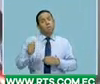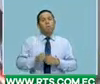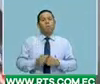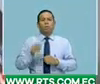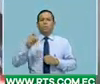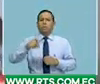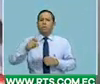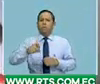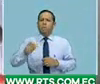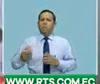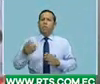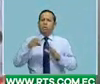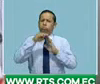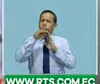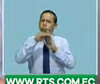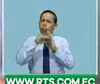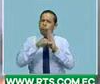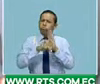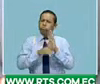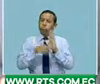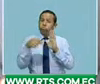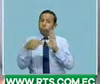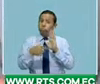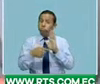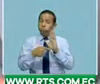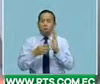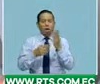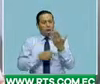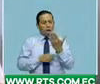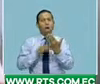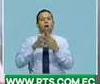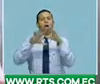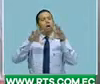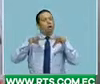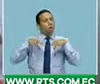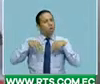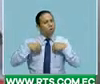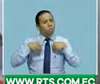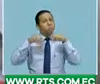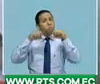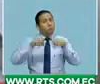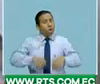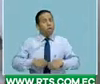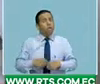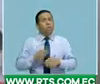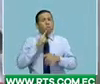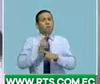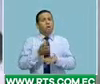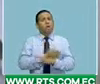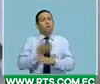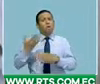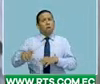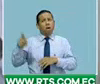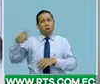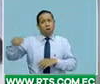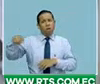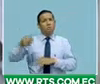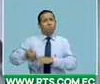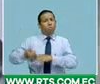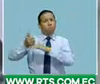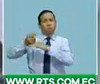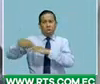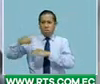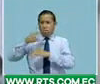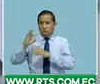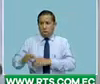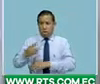los parámetros para que todos los demás puedan sumarse a lo que científicamente se ha demostrado que va a funcionar para inmunizar